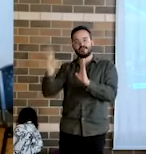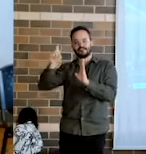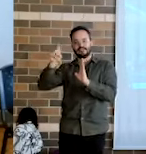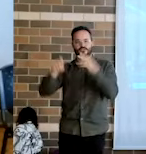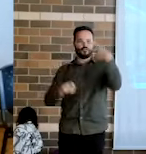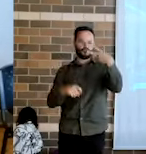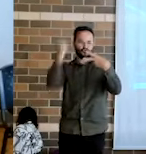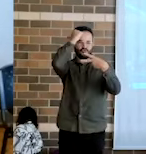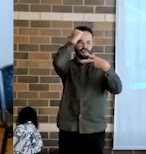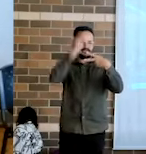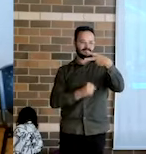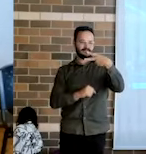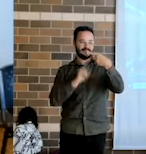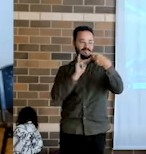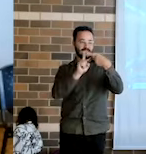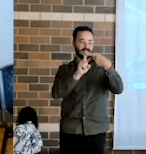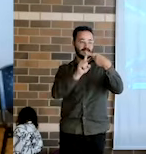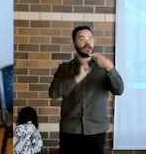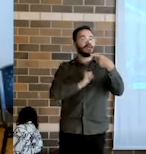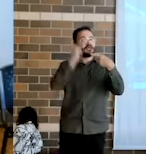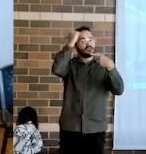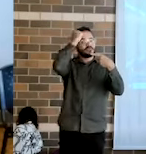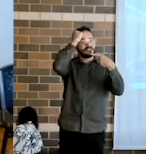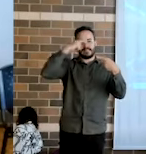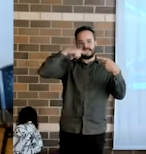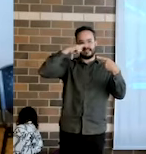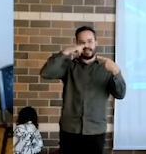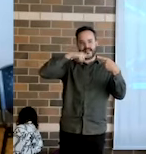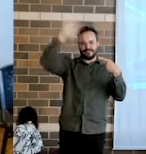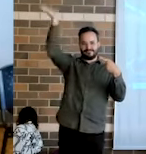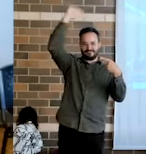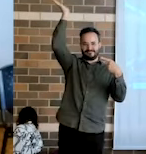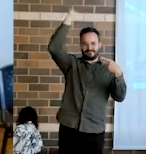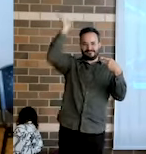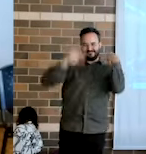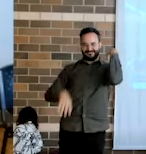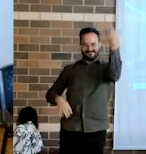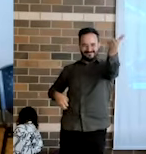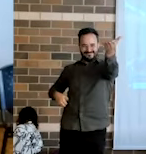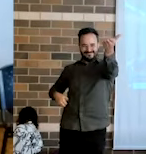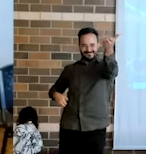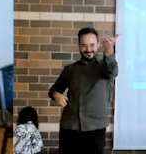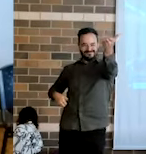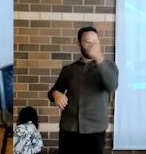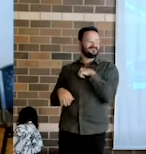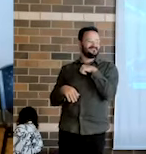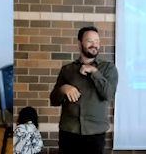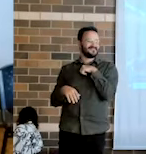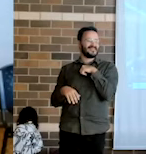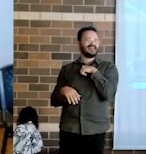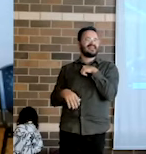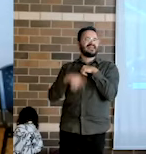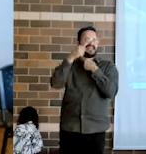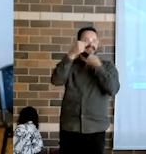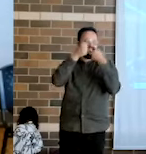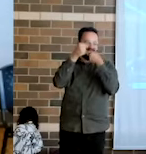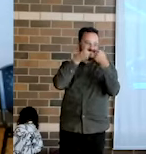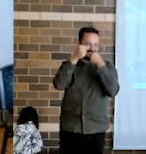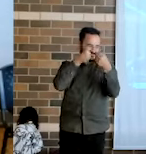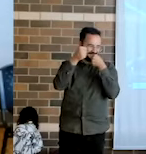a las de 4 de la tarde hasta las 6 de la tarde. Tenemos a 2 docentes, a Liliana Rendón, que la